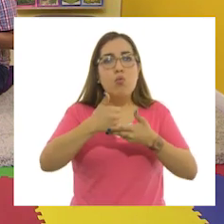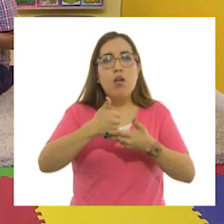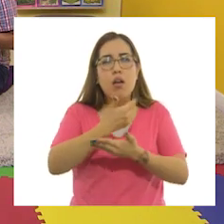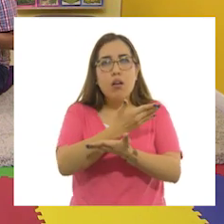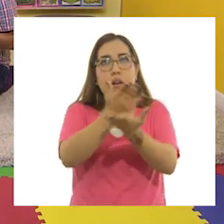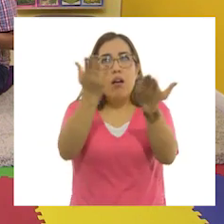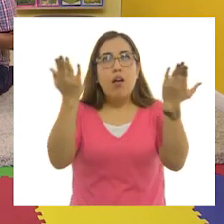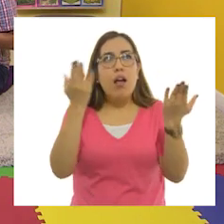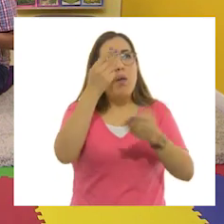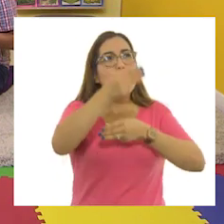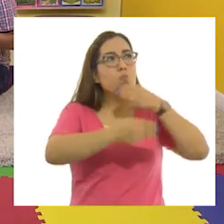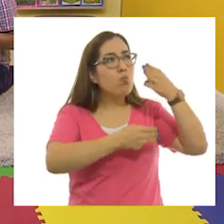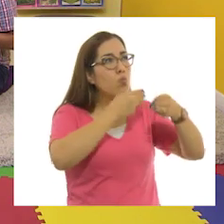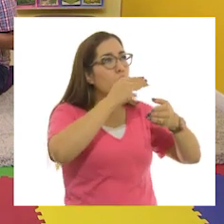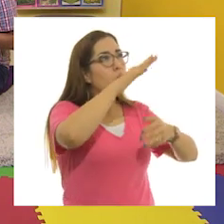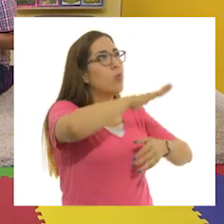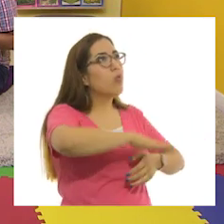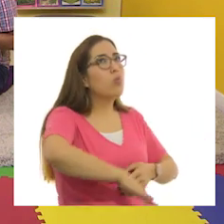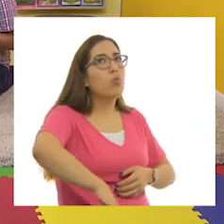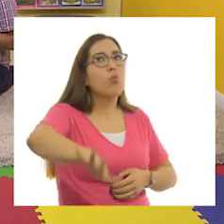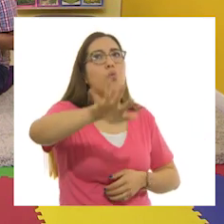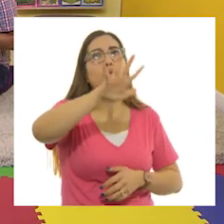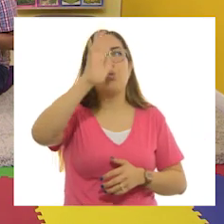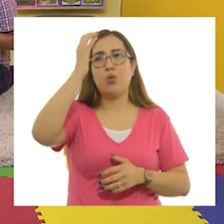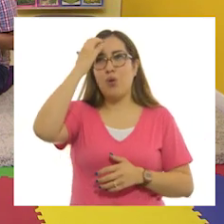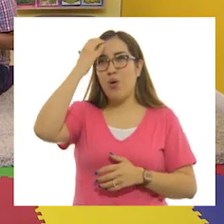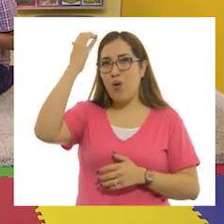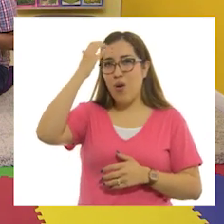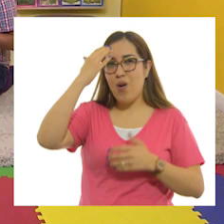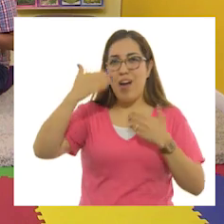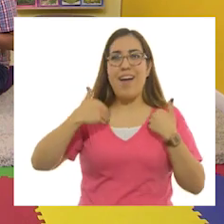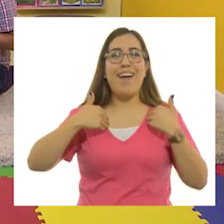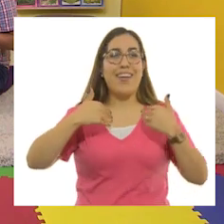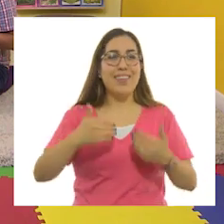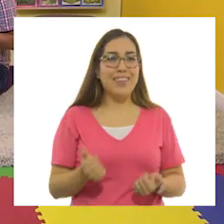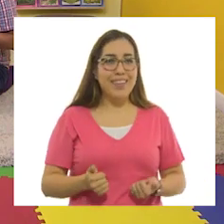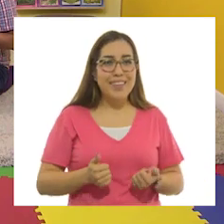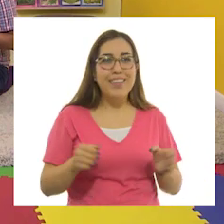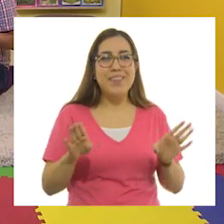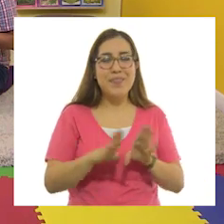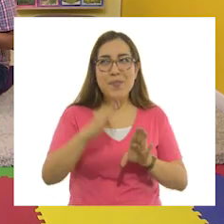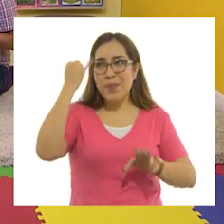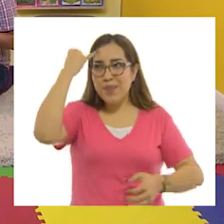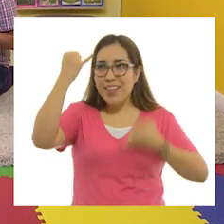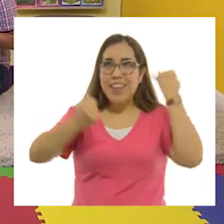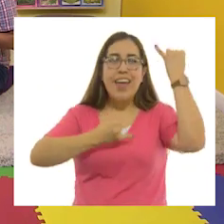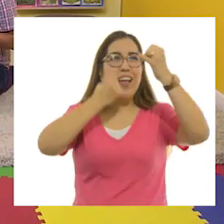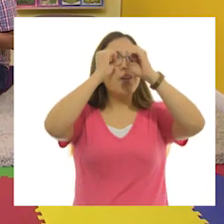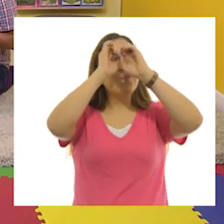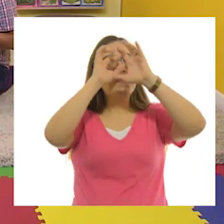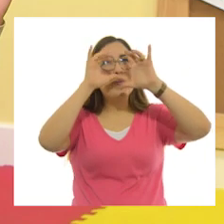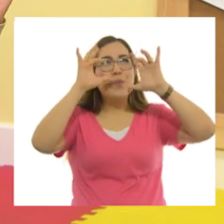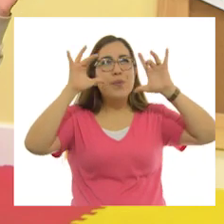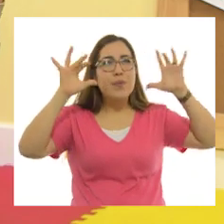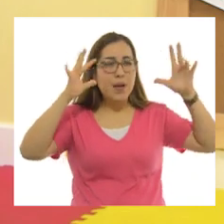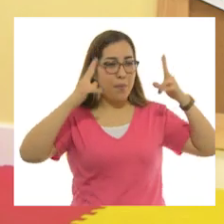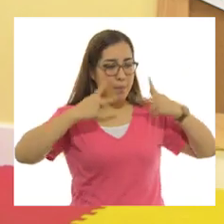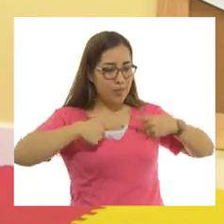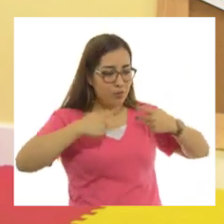van construyendo significados a través de experiencias con mundos imaginarios y personajes fantásticos